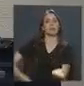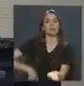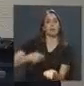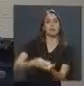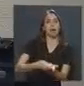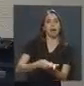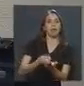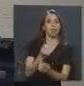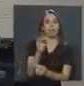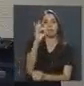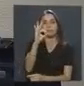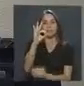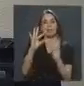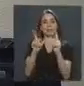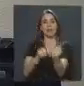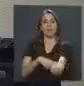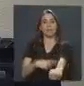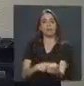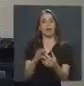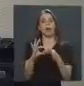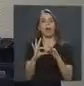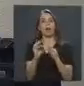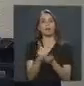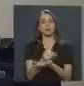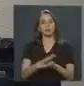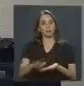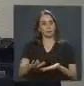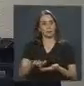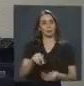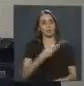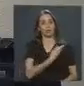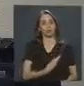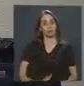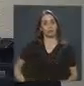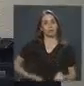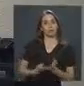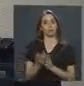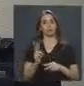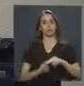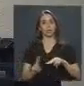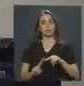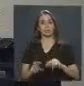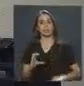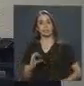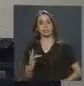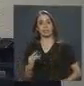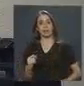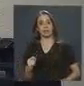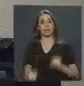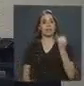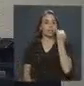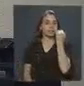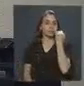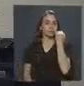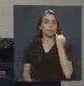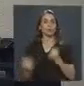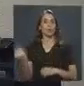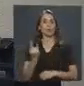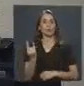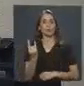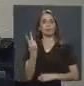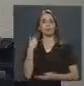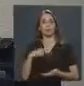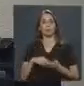familias, gracias a la gratuidad en la que durante este gobierno se ha comenzado a implementar en CFT, institutos y universidades. Durante